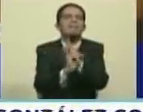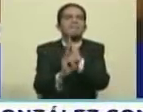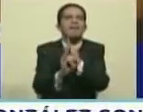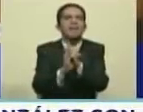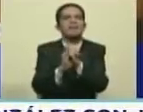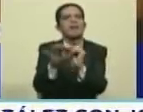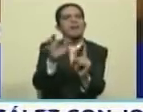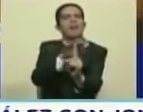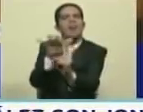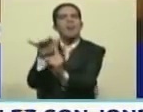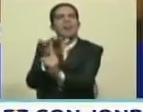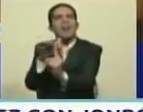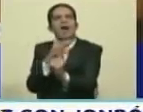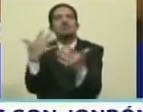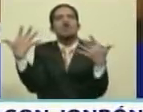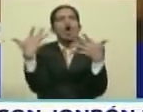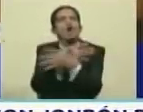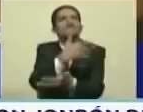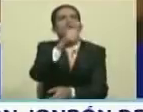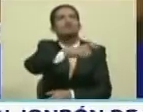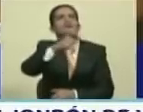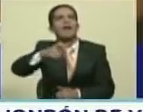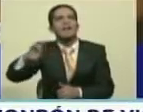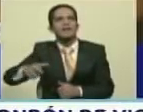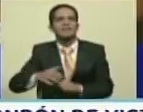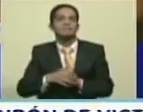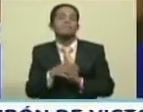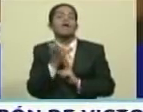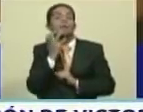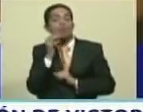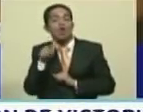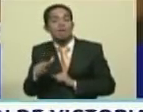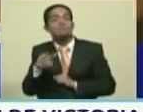nuestras bases. En Bolivia,